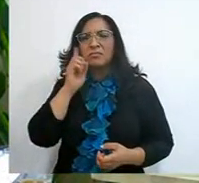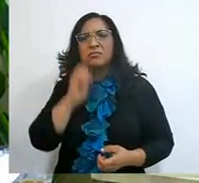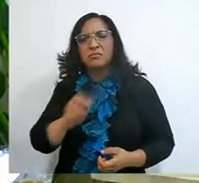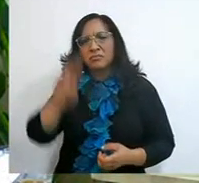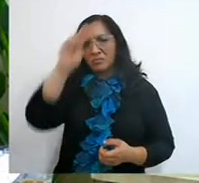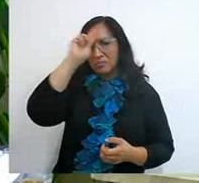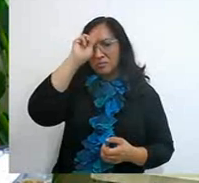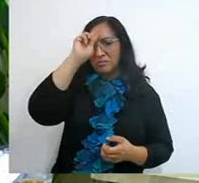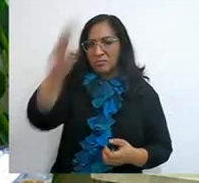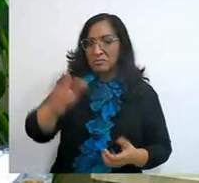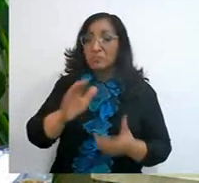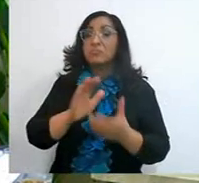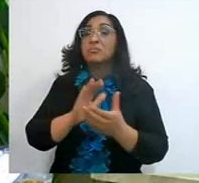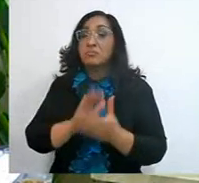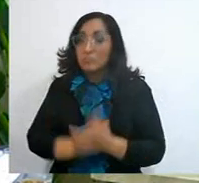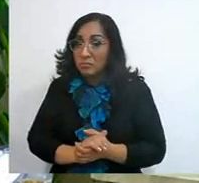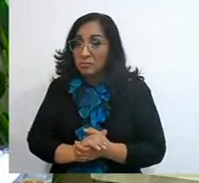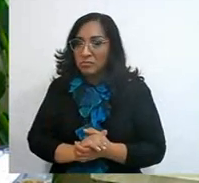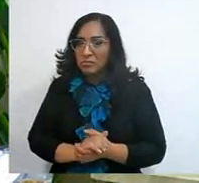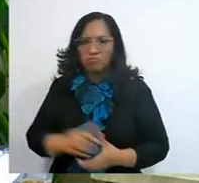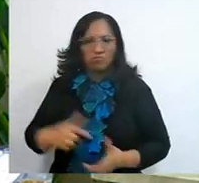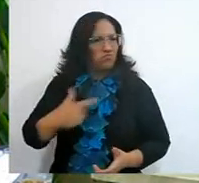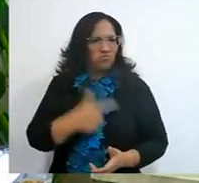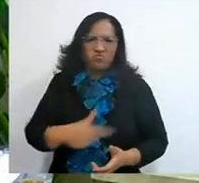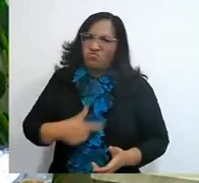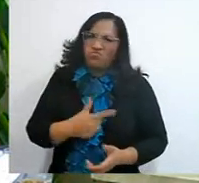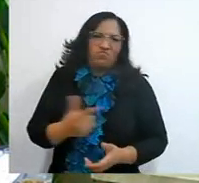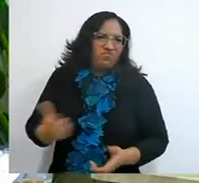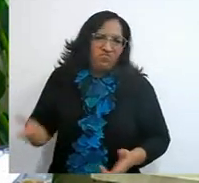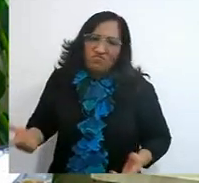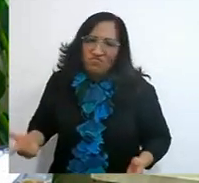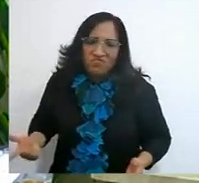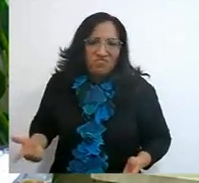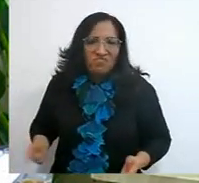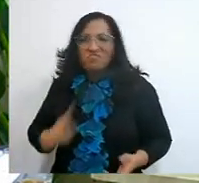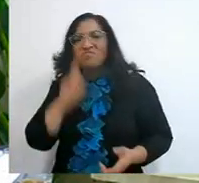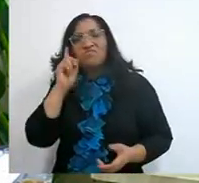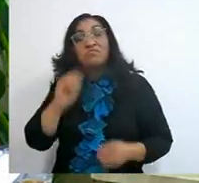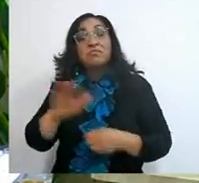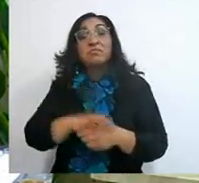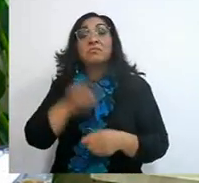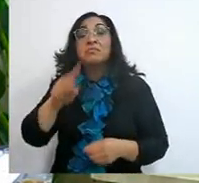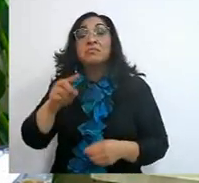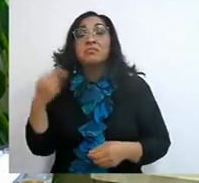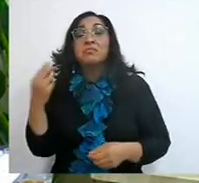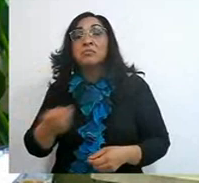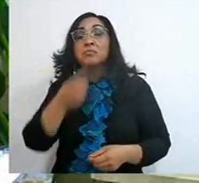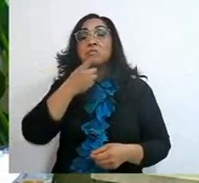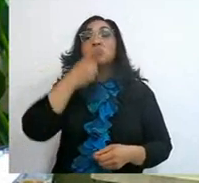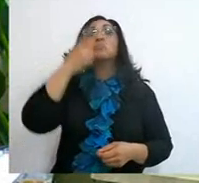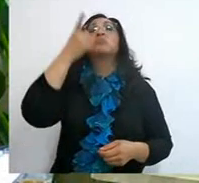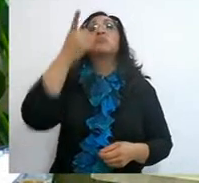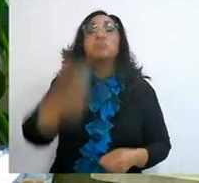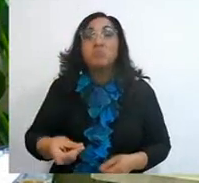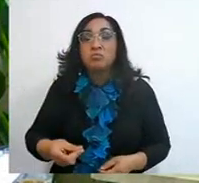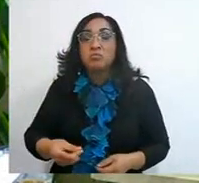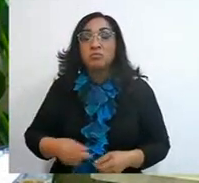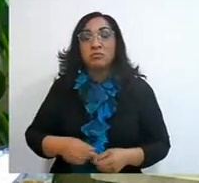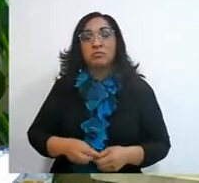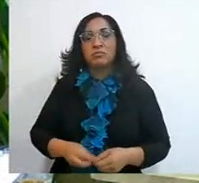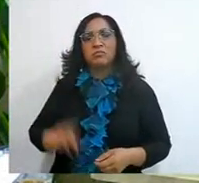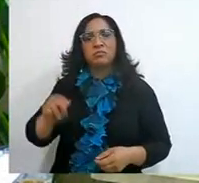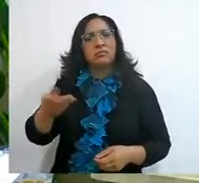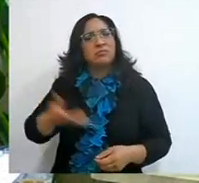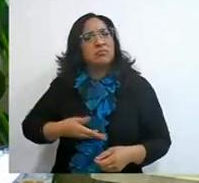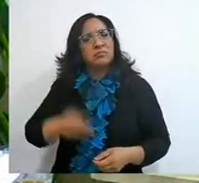marido. ¿La va a incomodar? Claro, mujer, que la va a incomodar, porque usted es muy bocona y muy